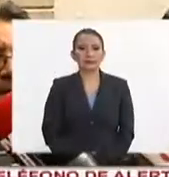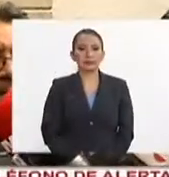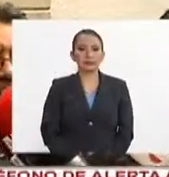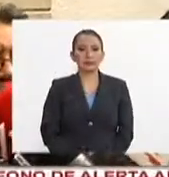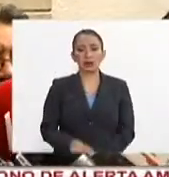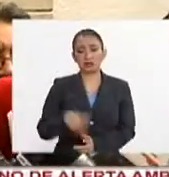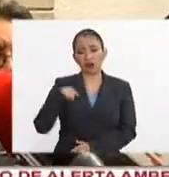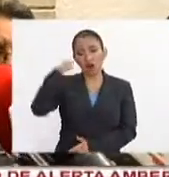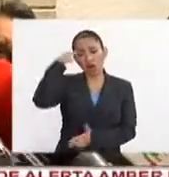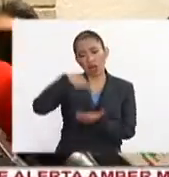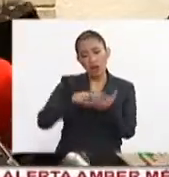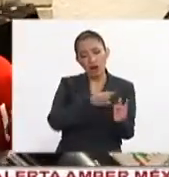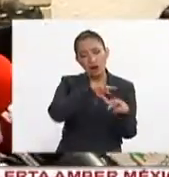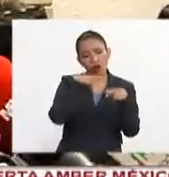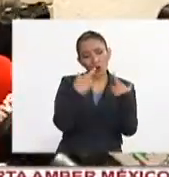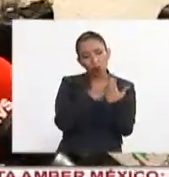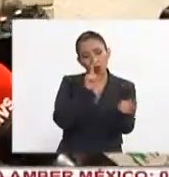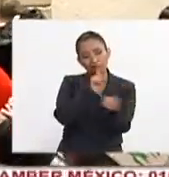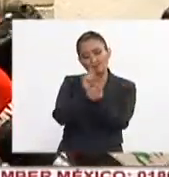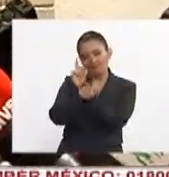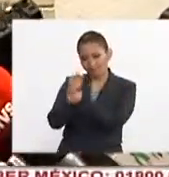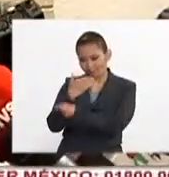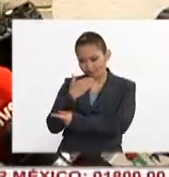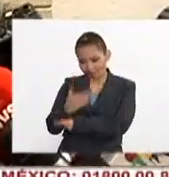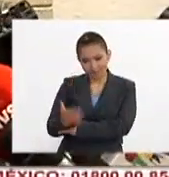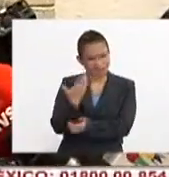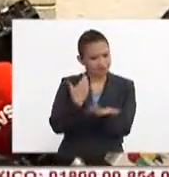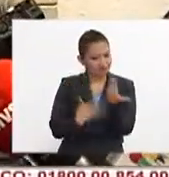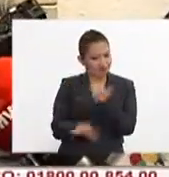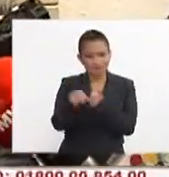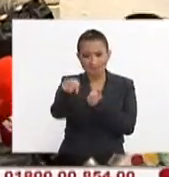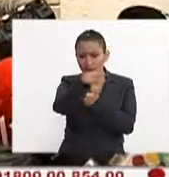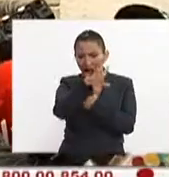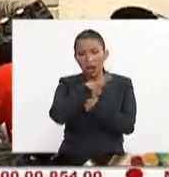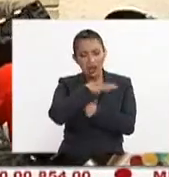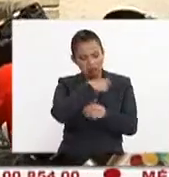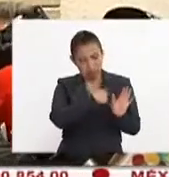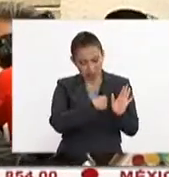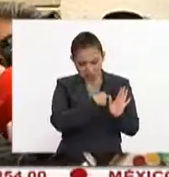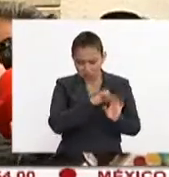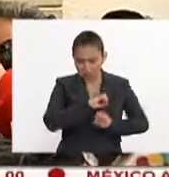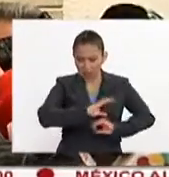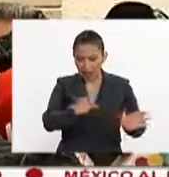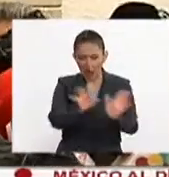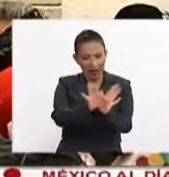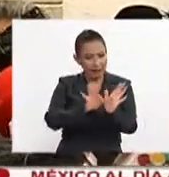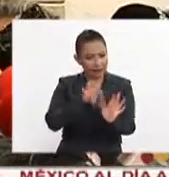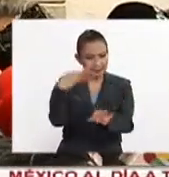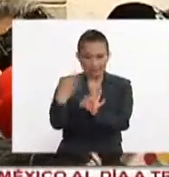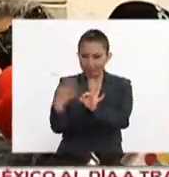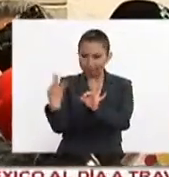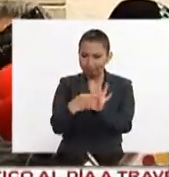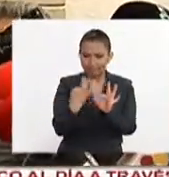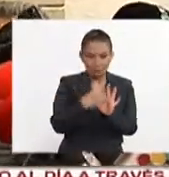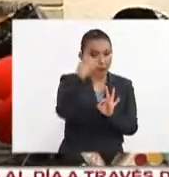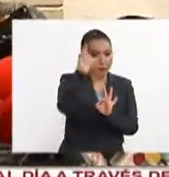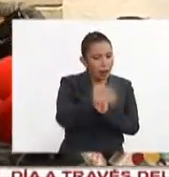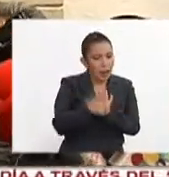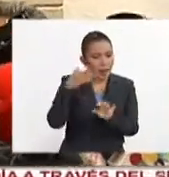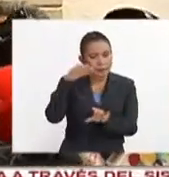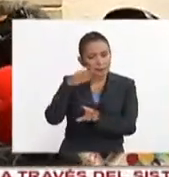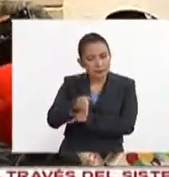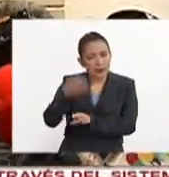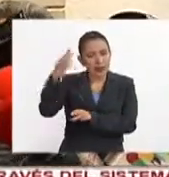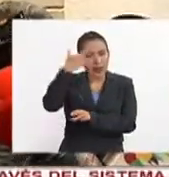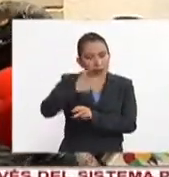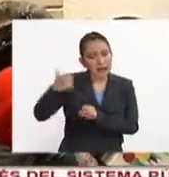Me parece que es una reunión exitosa, una reunión en donde hay compromisos claros, fechas muy puntuales para